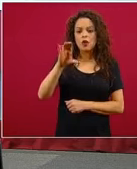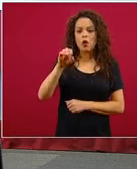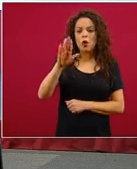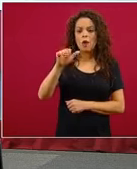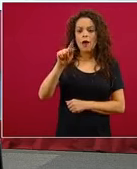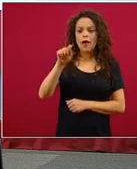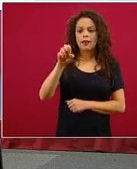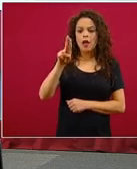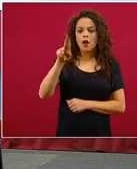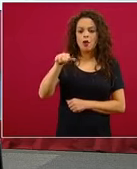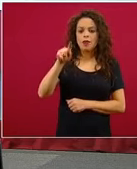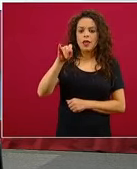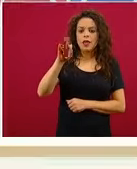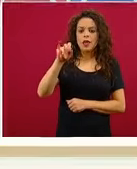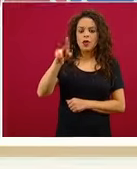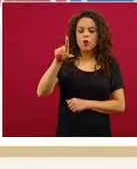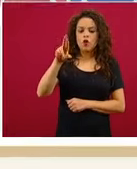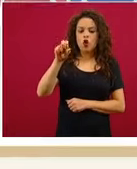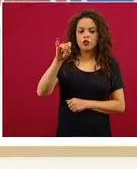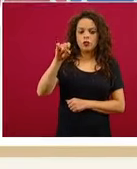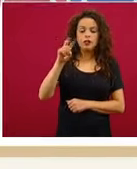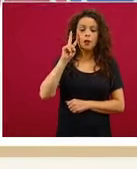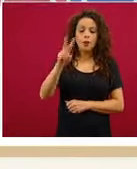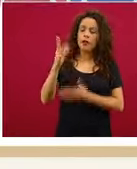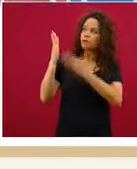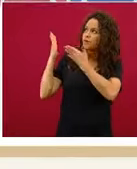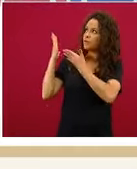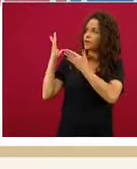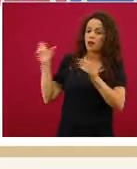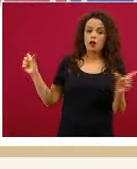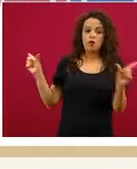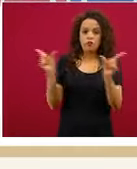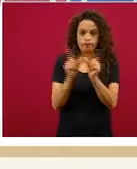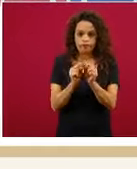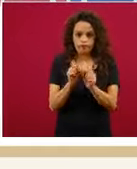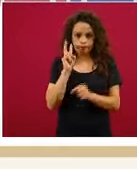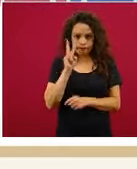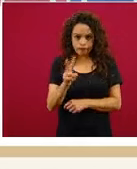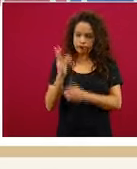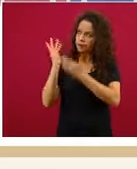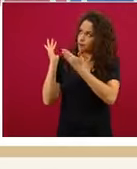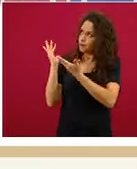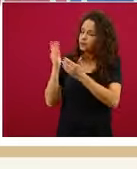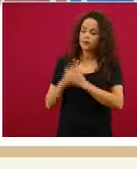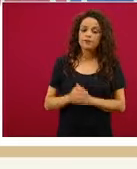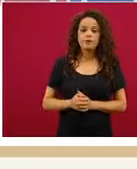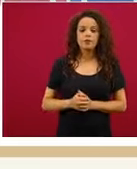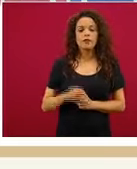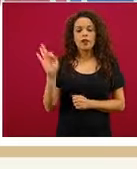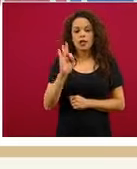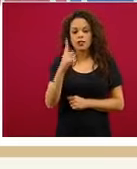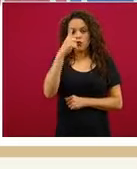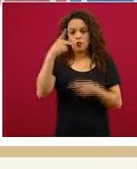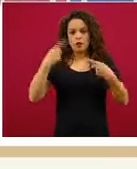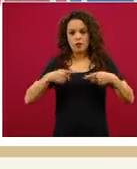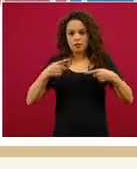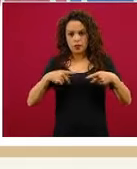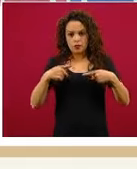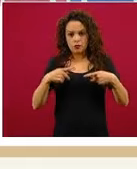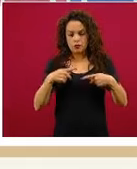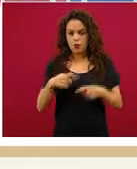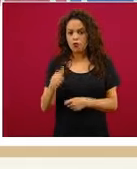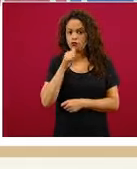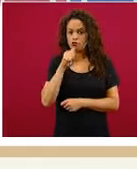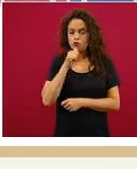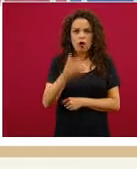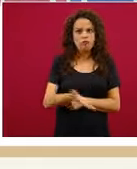tuberculosis. Aquí tenemos un pequeño resumen que nos indica que una persona que no es